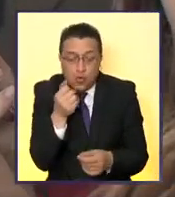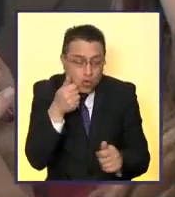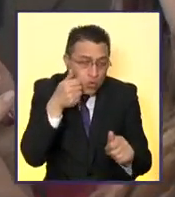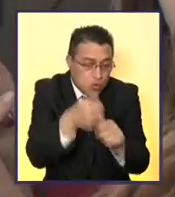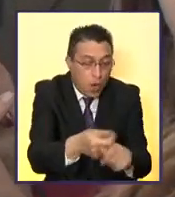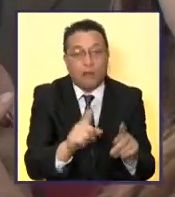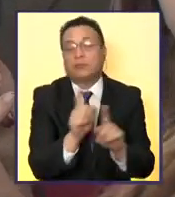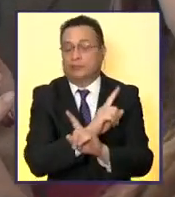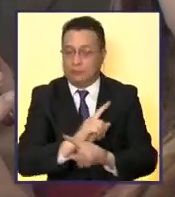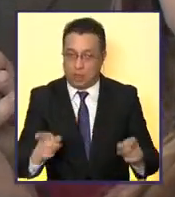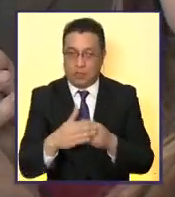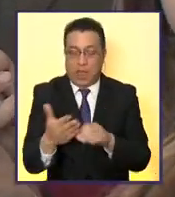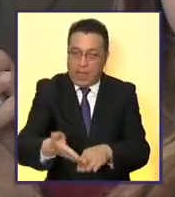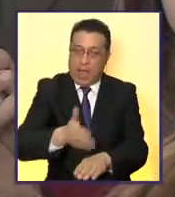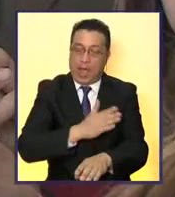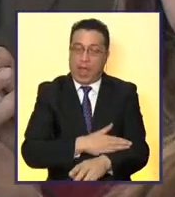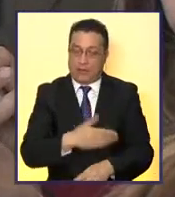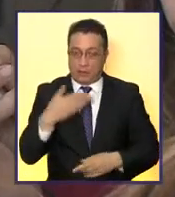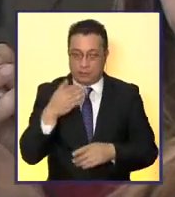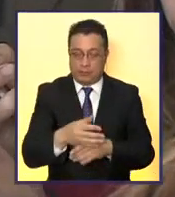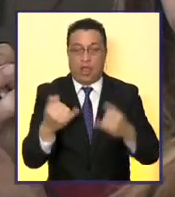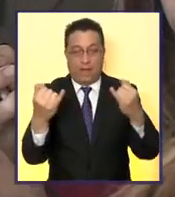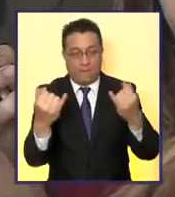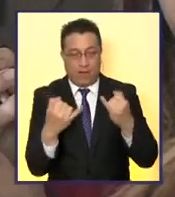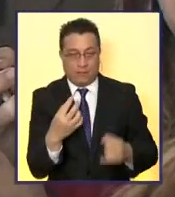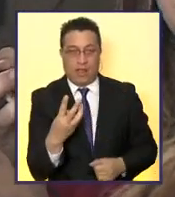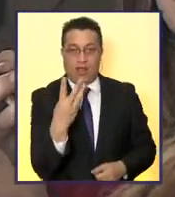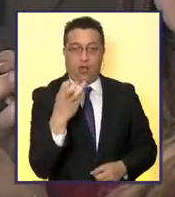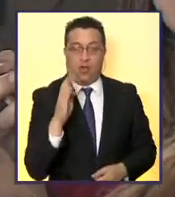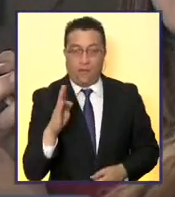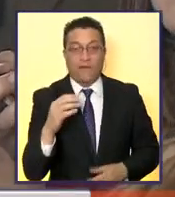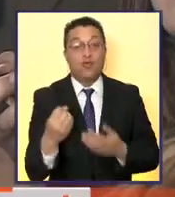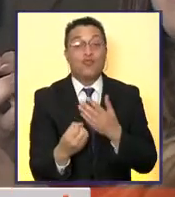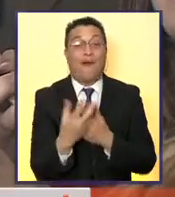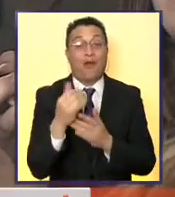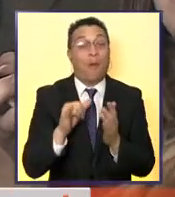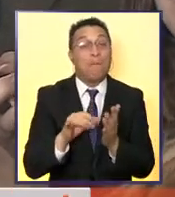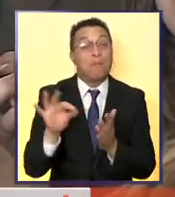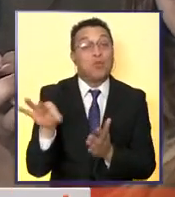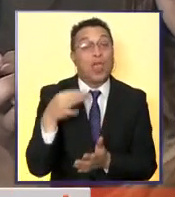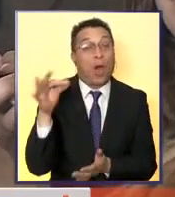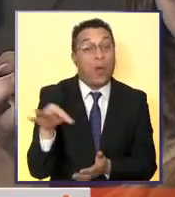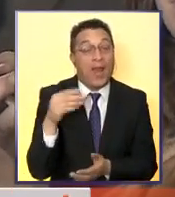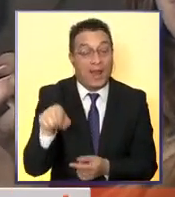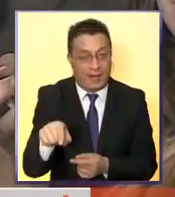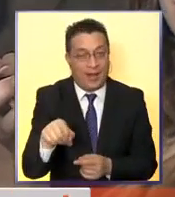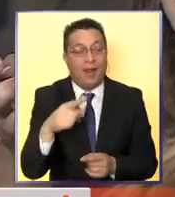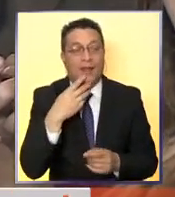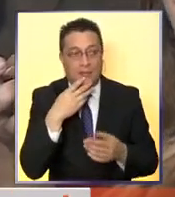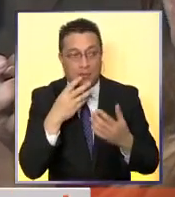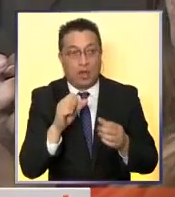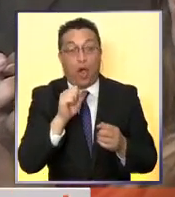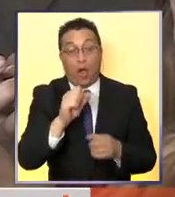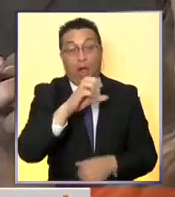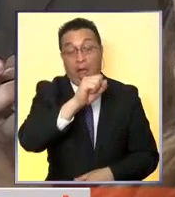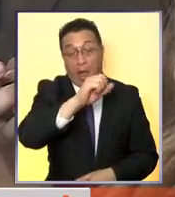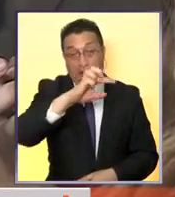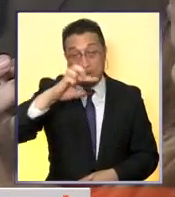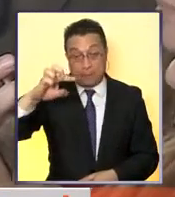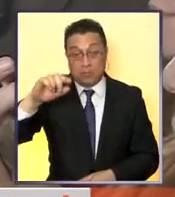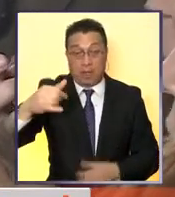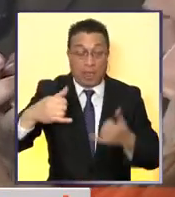anticipación infórmese a través del sitio web de nuevo pudahuel igual que él o la aplicación que existe para